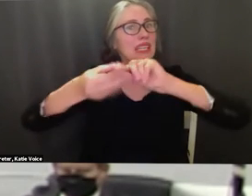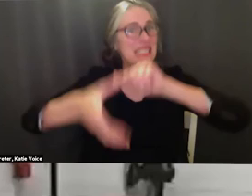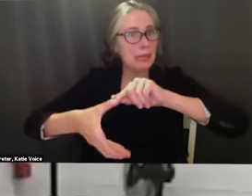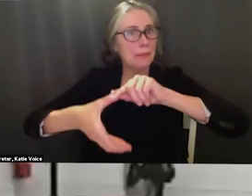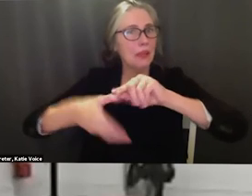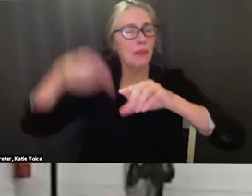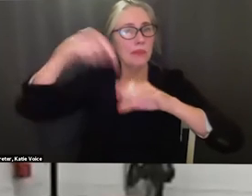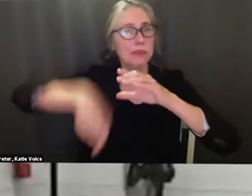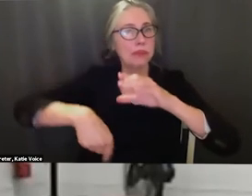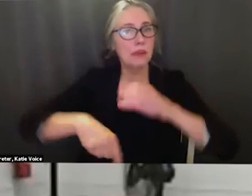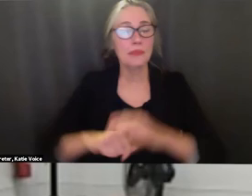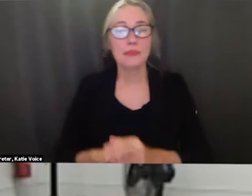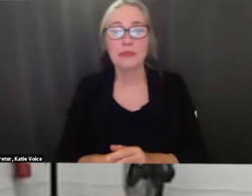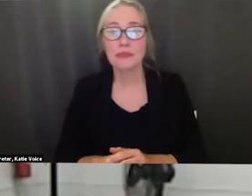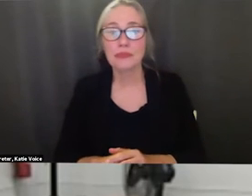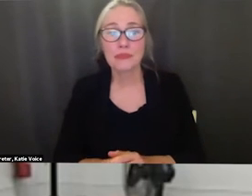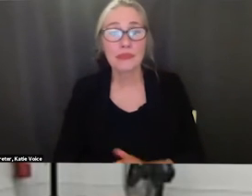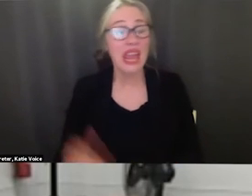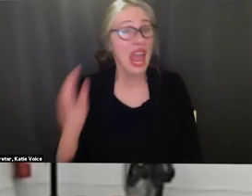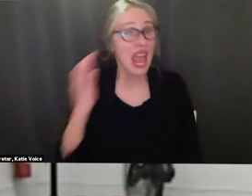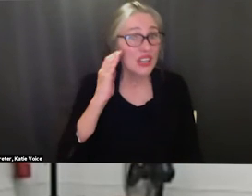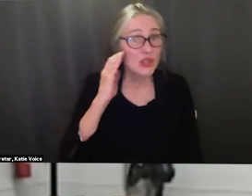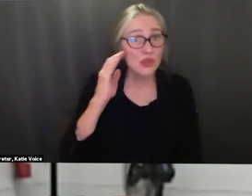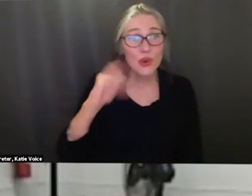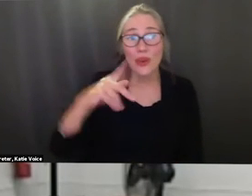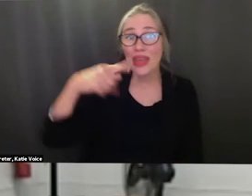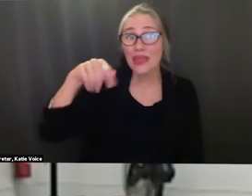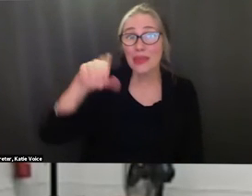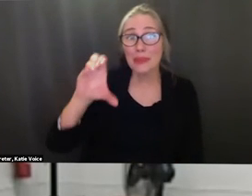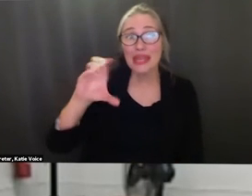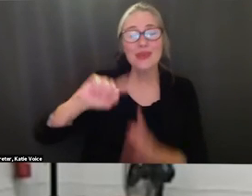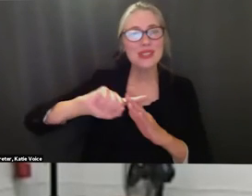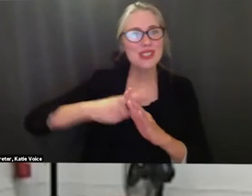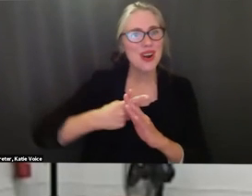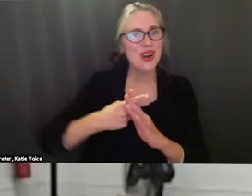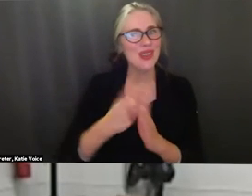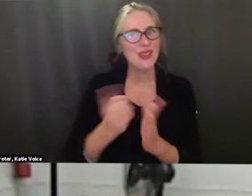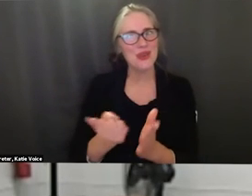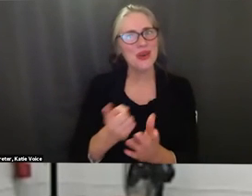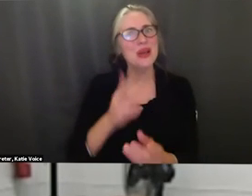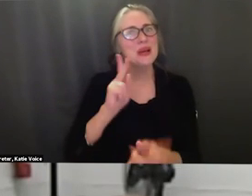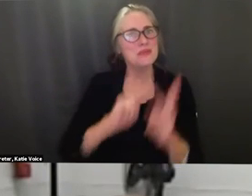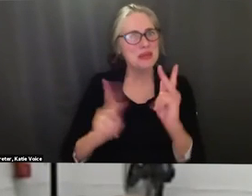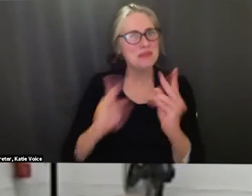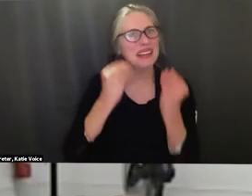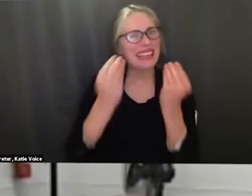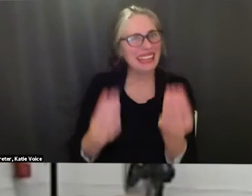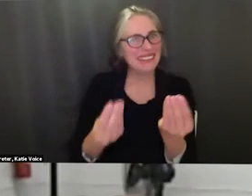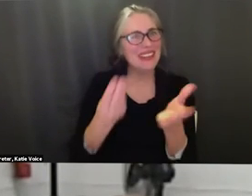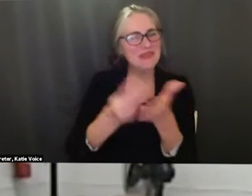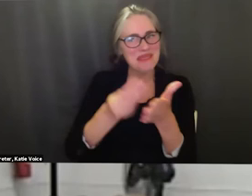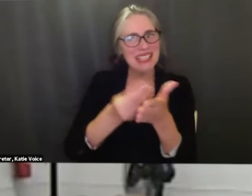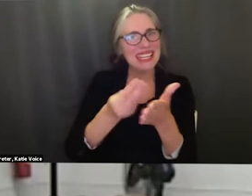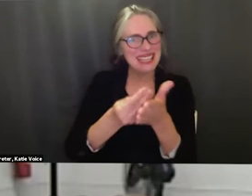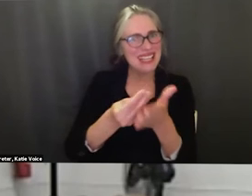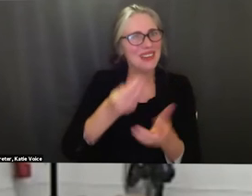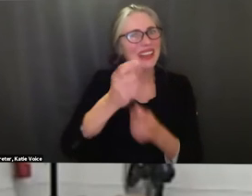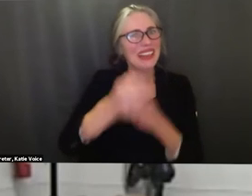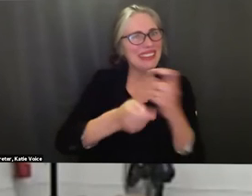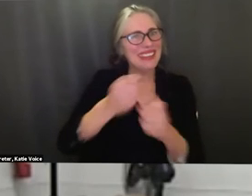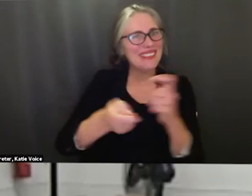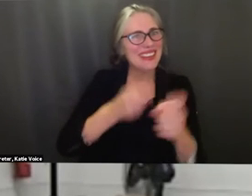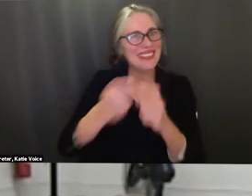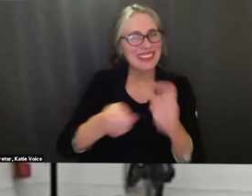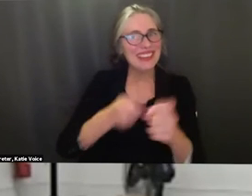programa de PIC comenzó gracias a los donativos de las personas generosas de esta comunidad y ha